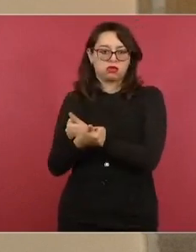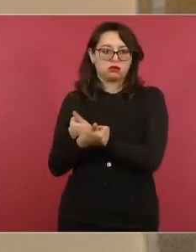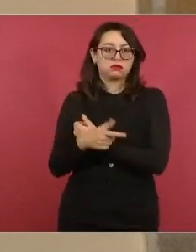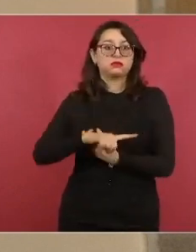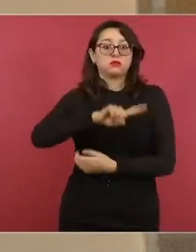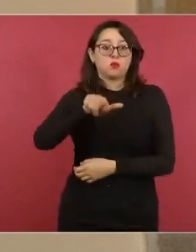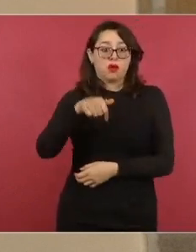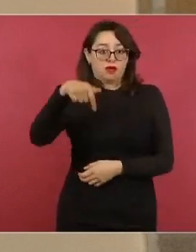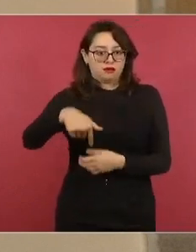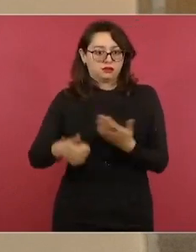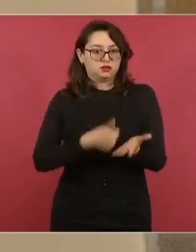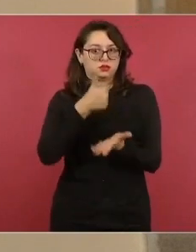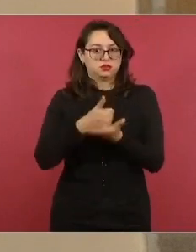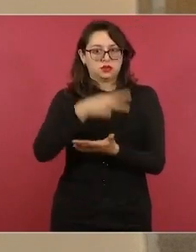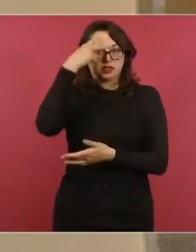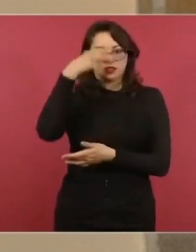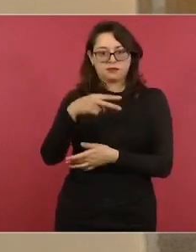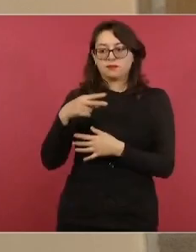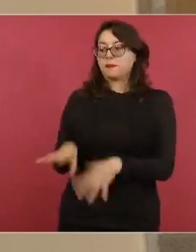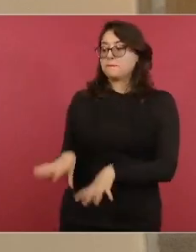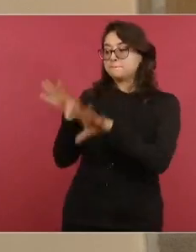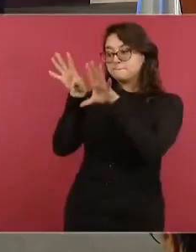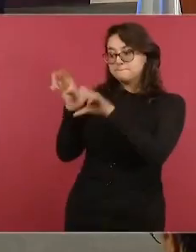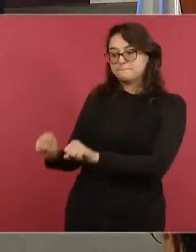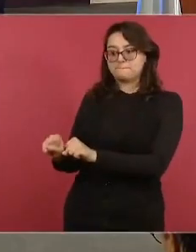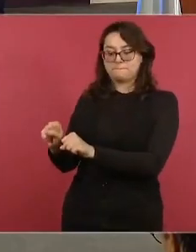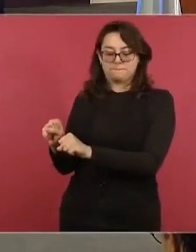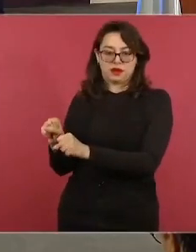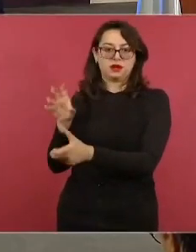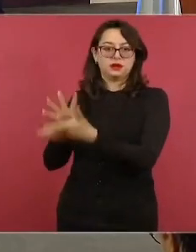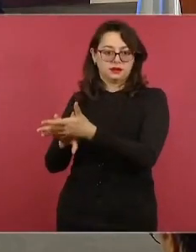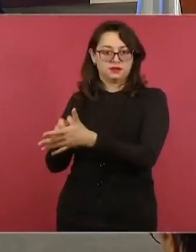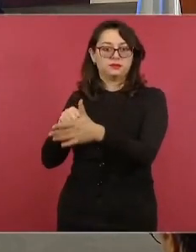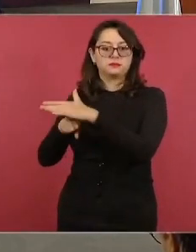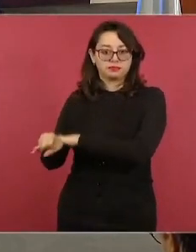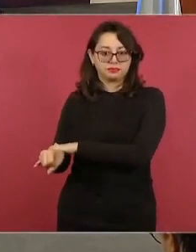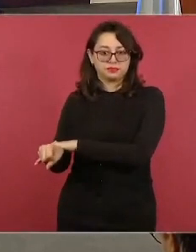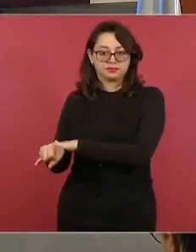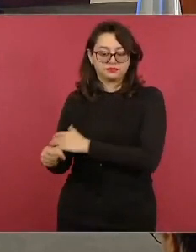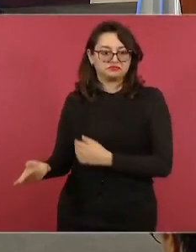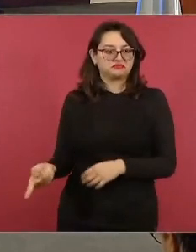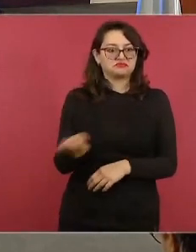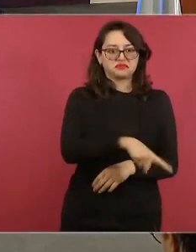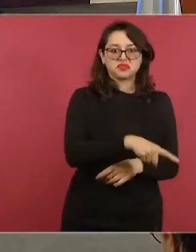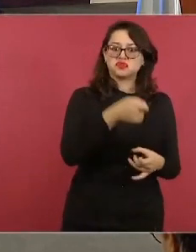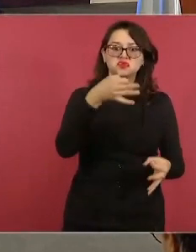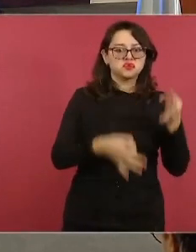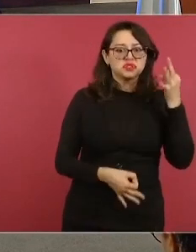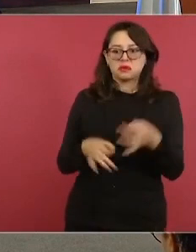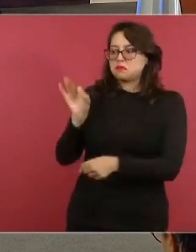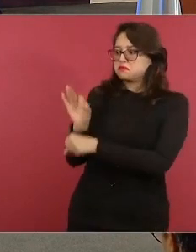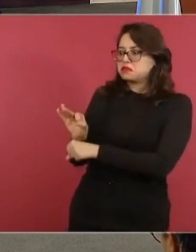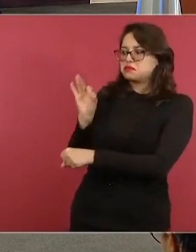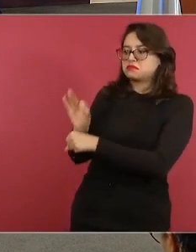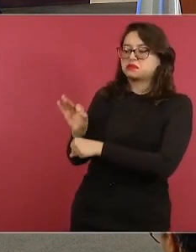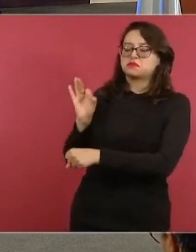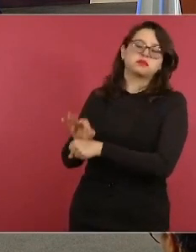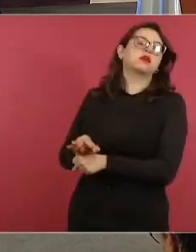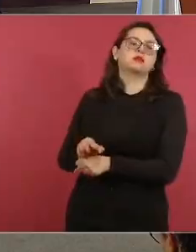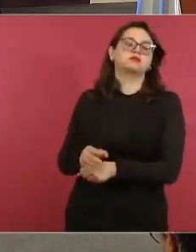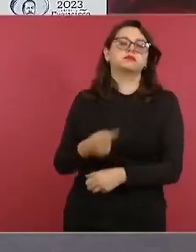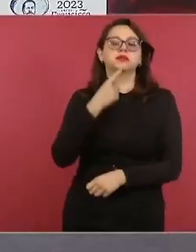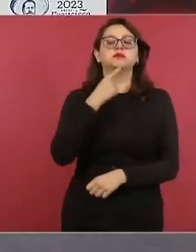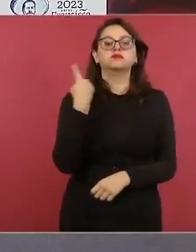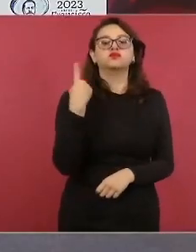han complementado tres órdenes de aprehensión en contra de Uriel por diversos delitos y por otro caso se